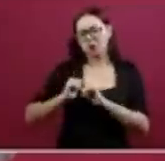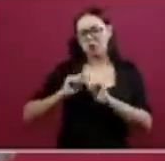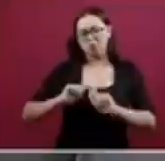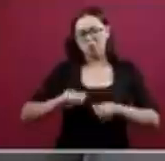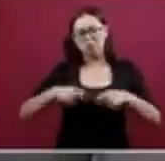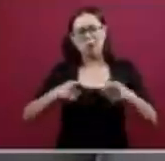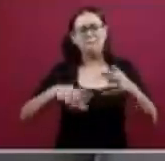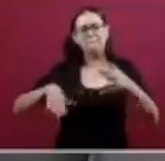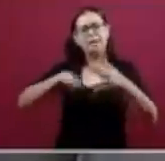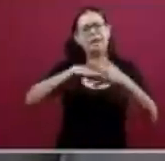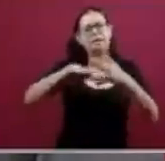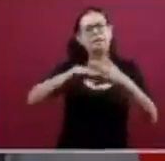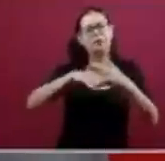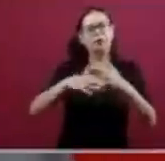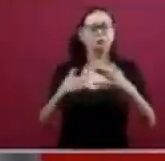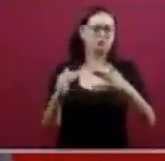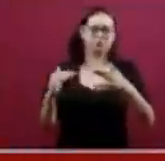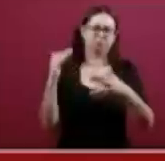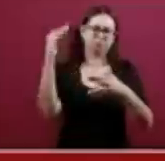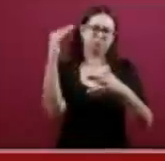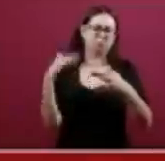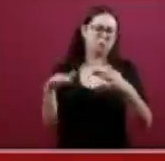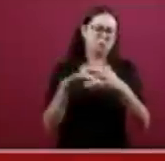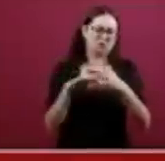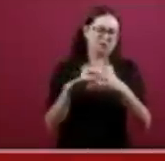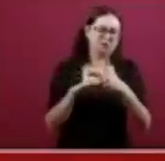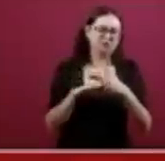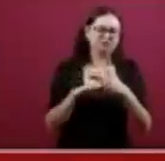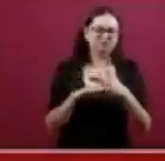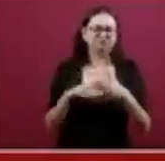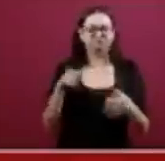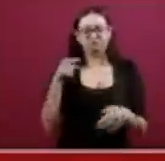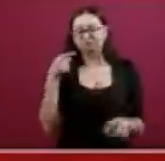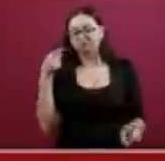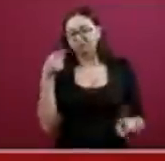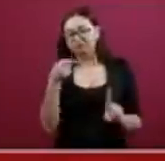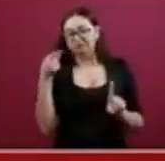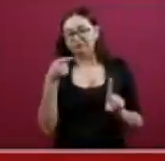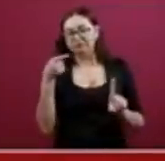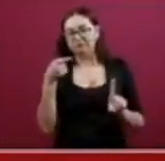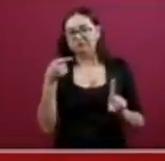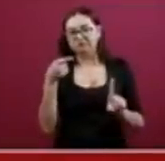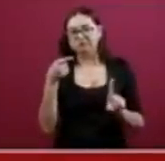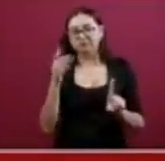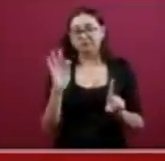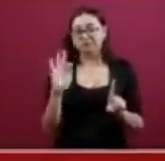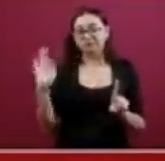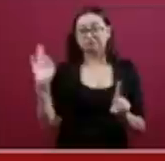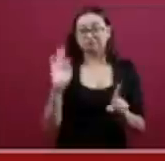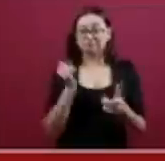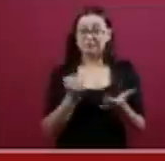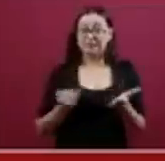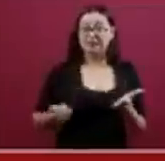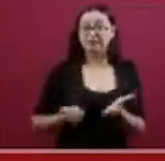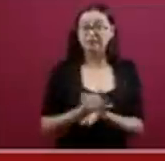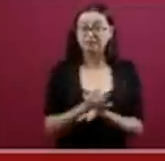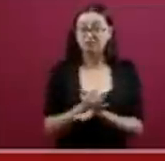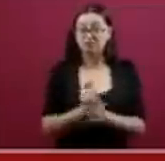puede ser decisivo en la toma de una decisión,